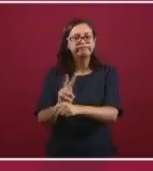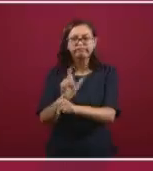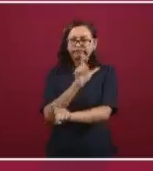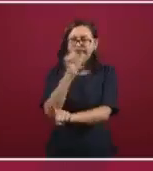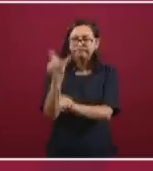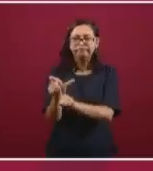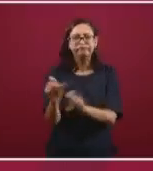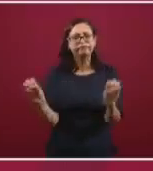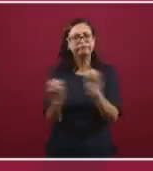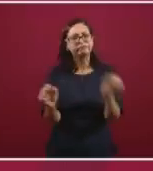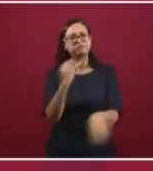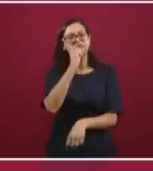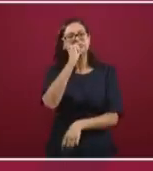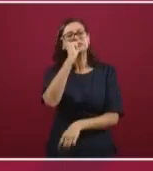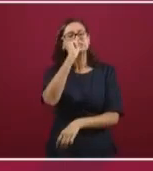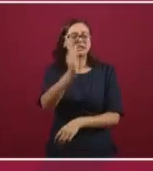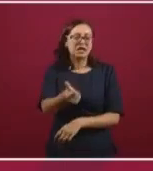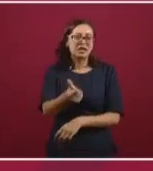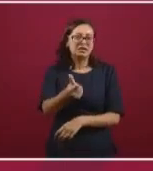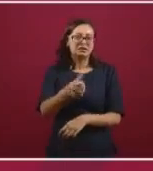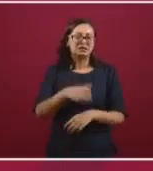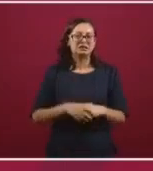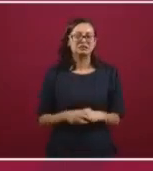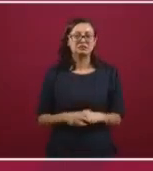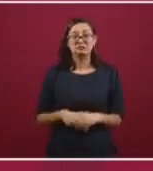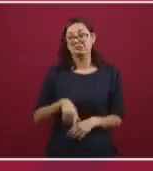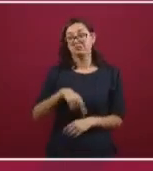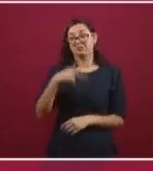podían estas instituciones